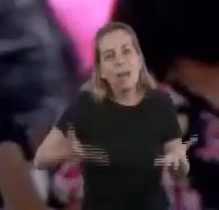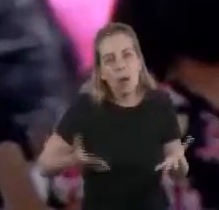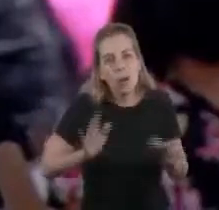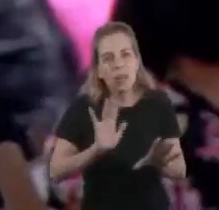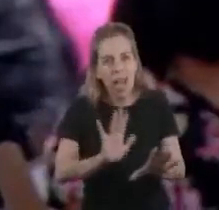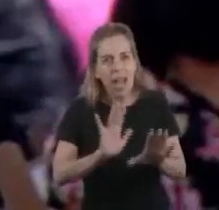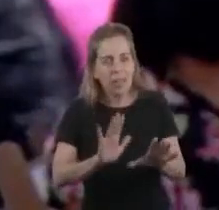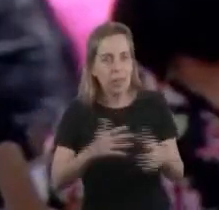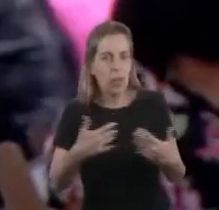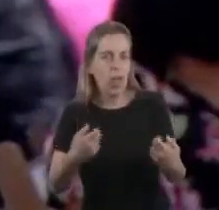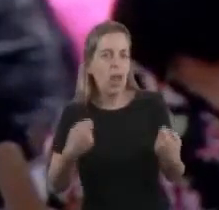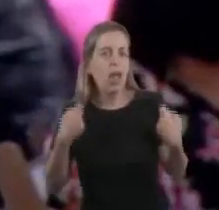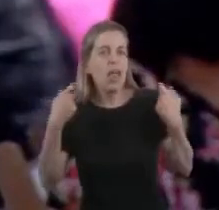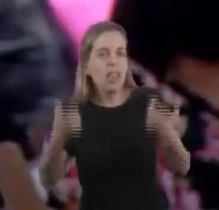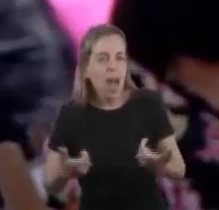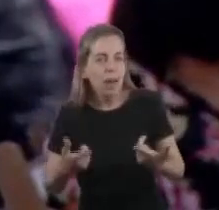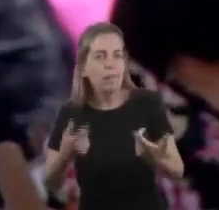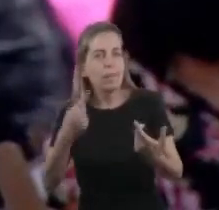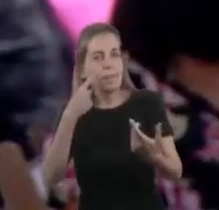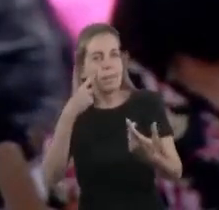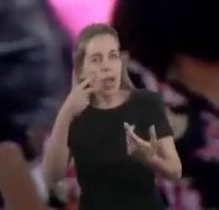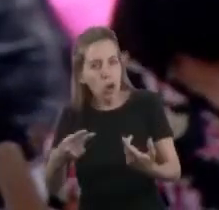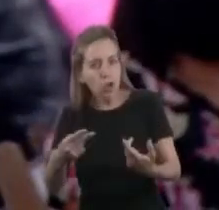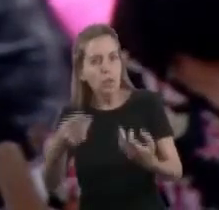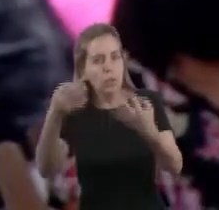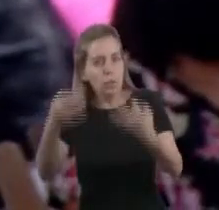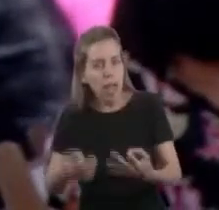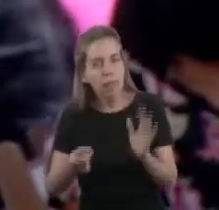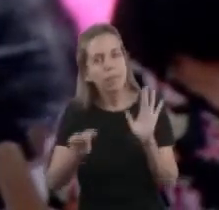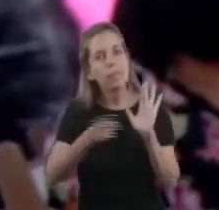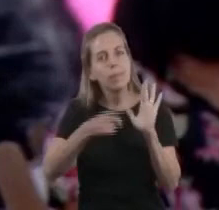poder entregar la resolución